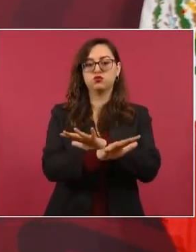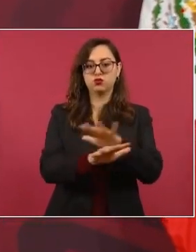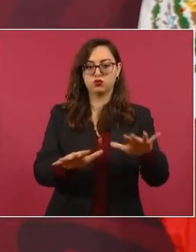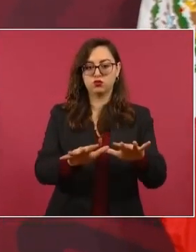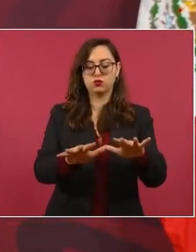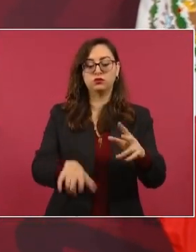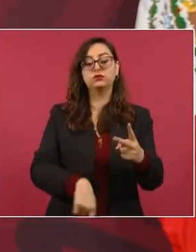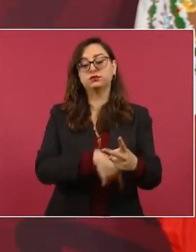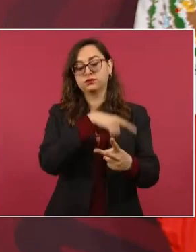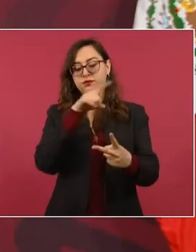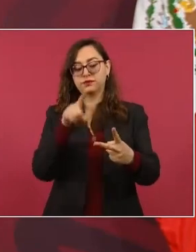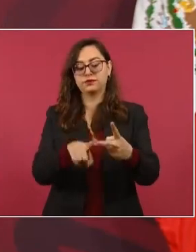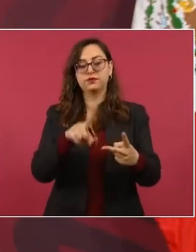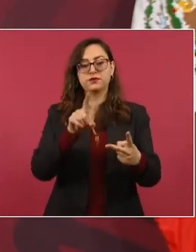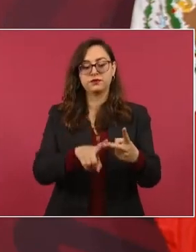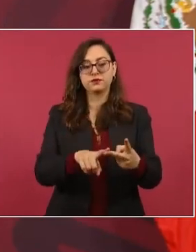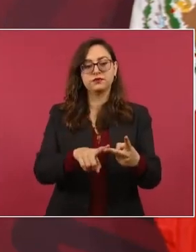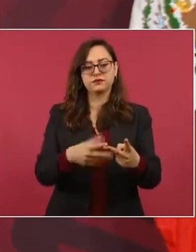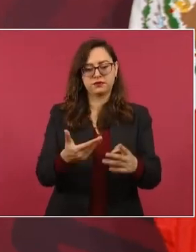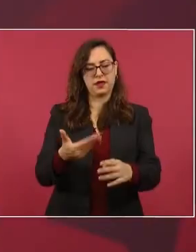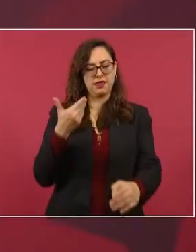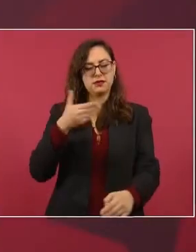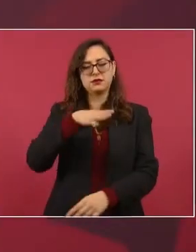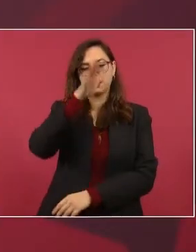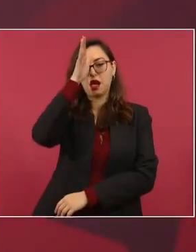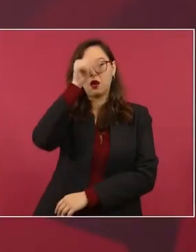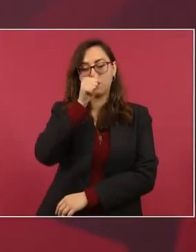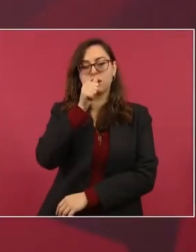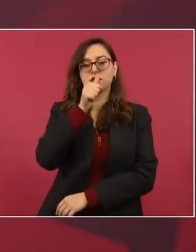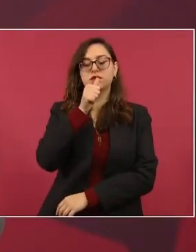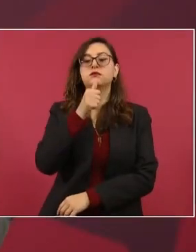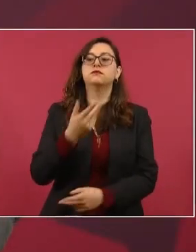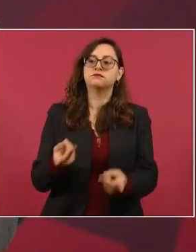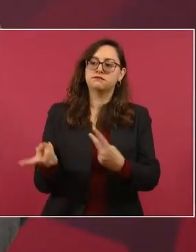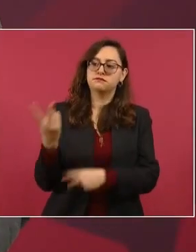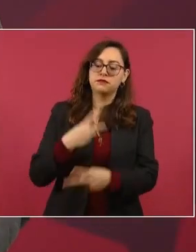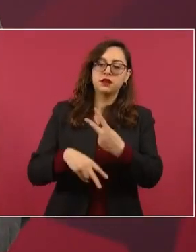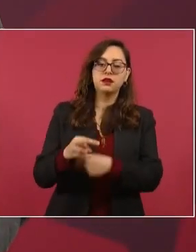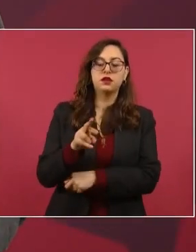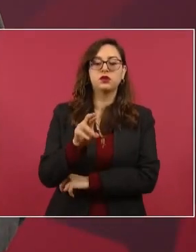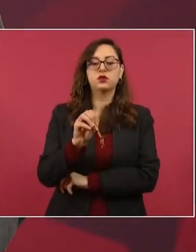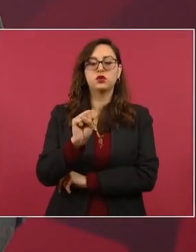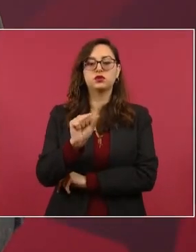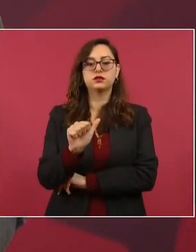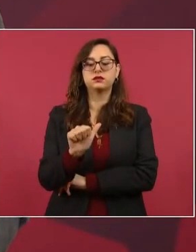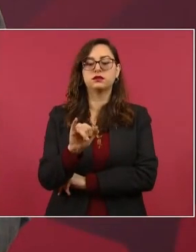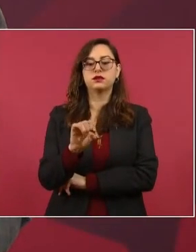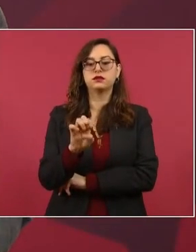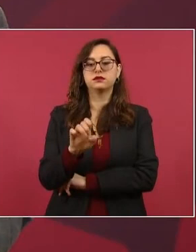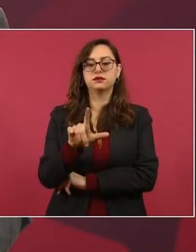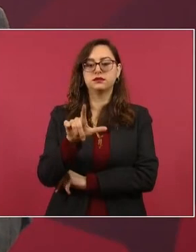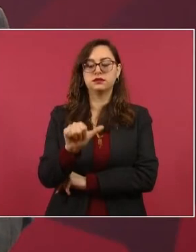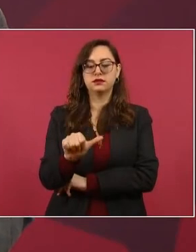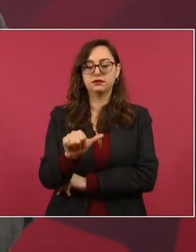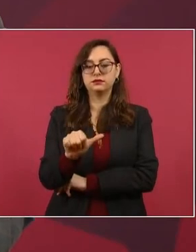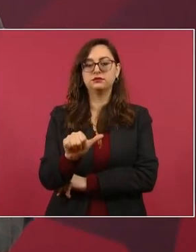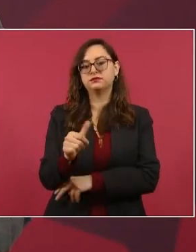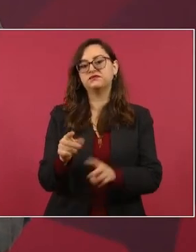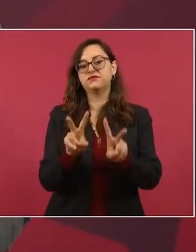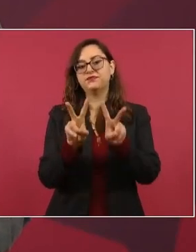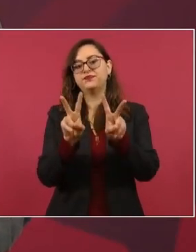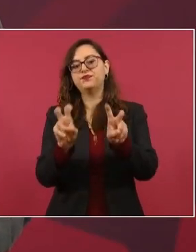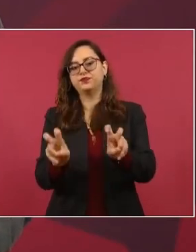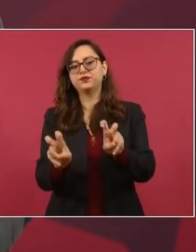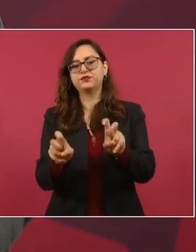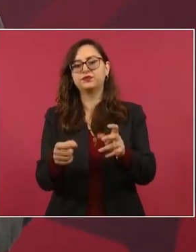se acordó que nos informara Rosa Isela Rodríguez sobre algunos casos que se han presentado